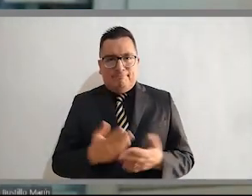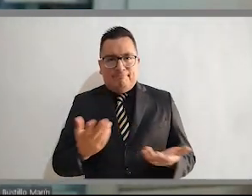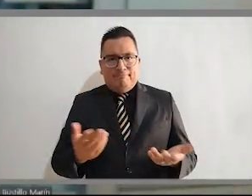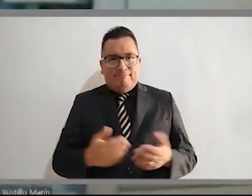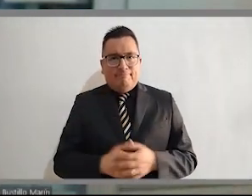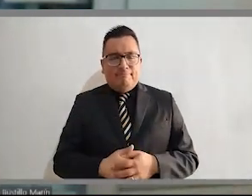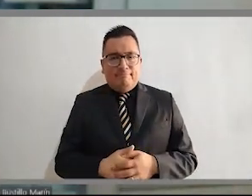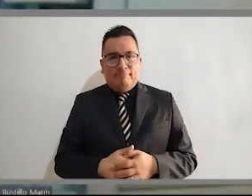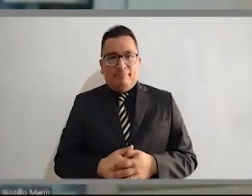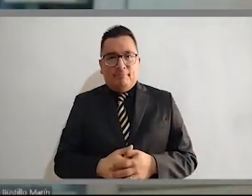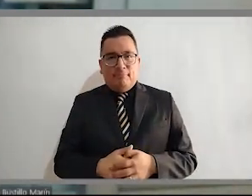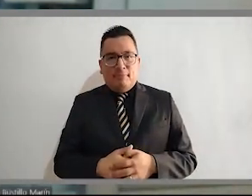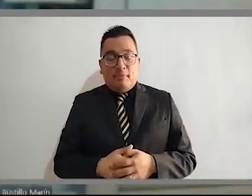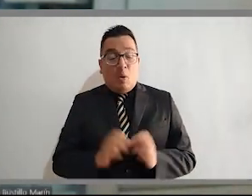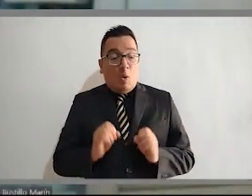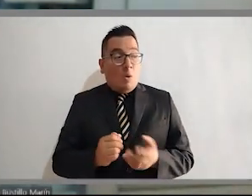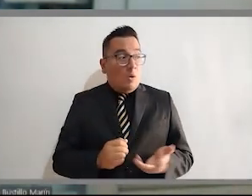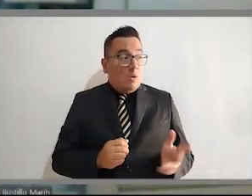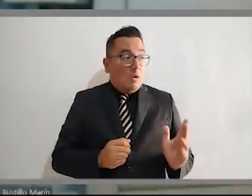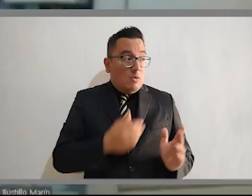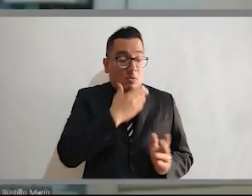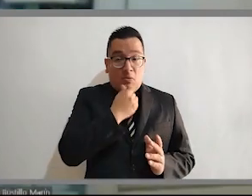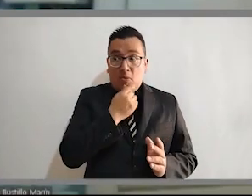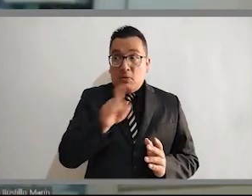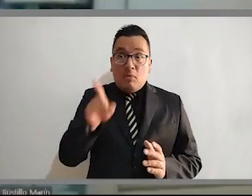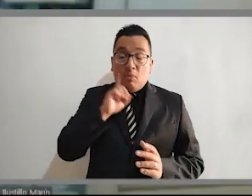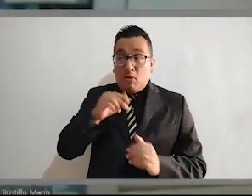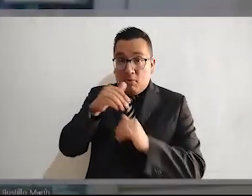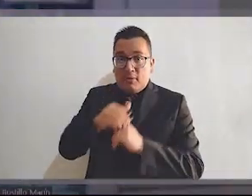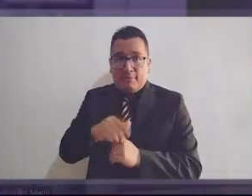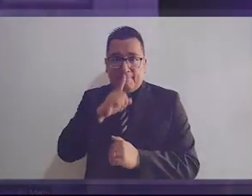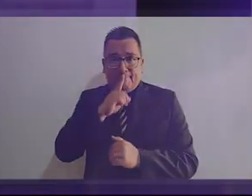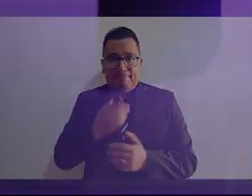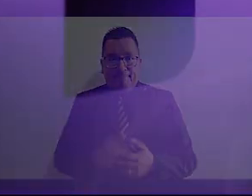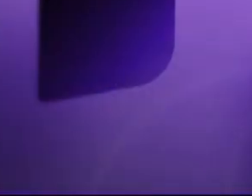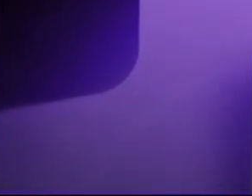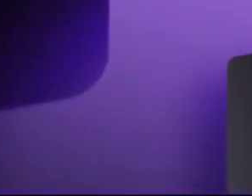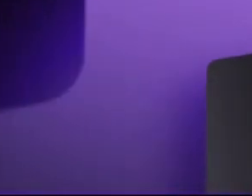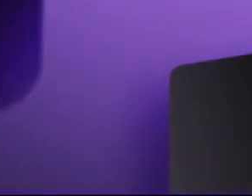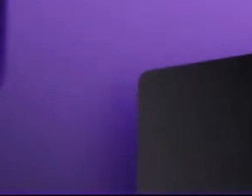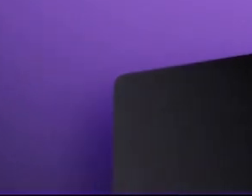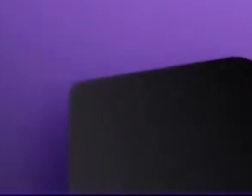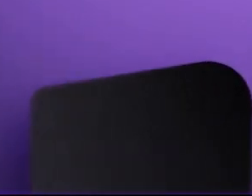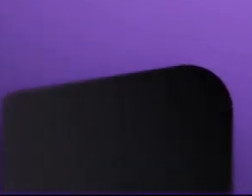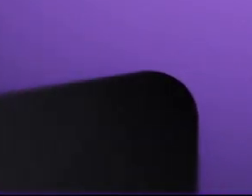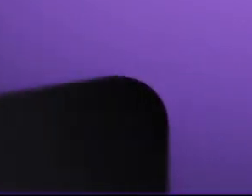decisiones que tomen ellas. Eso también es violencia.